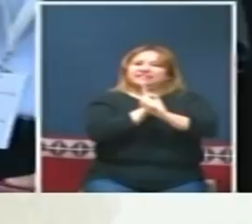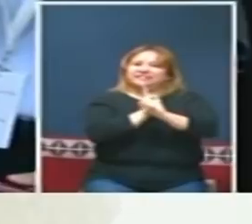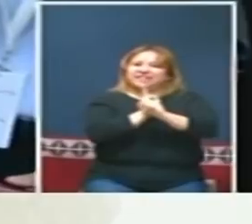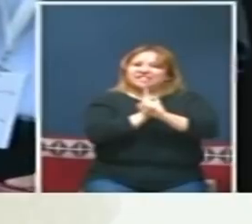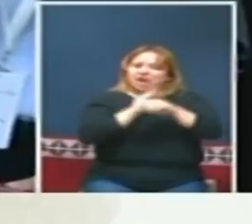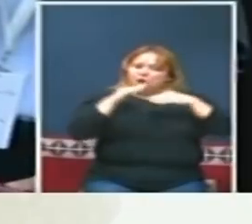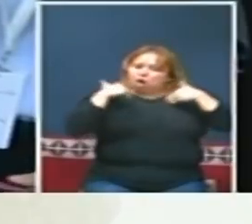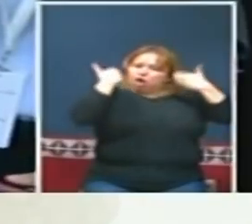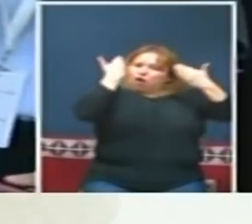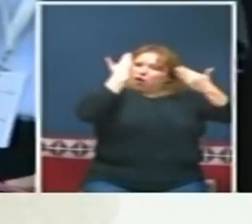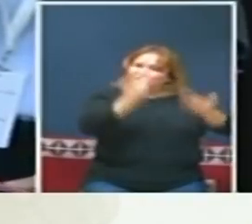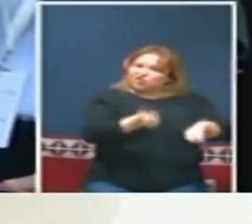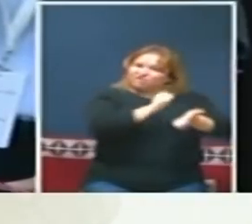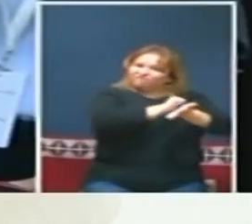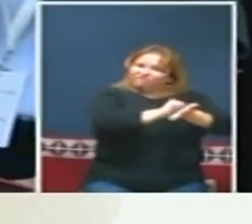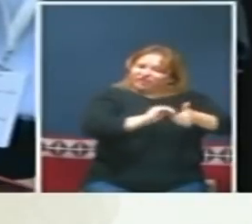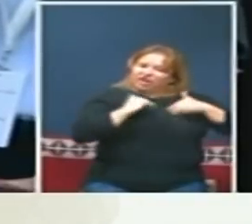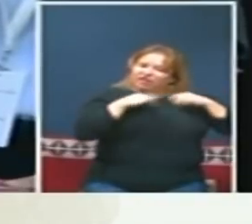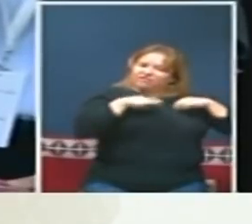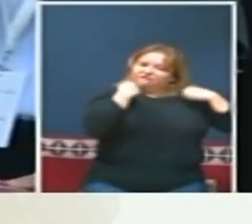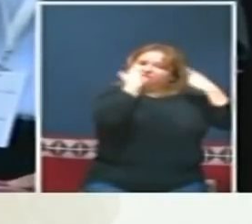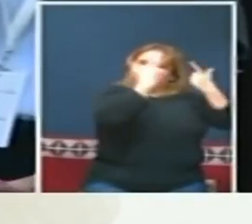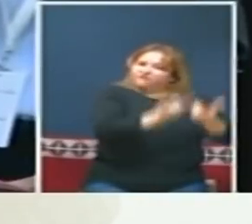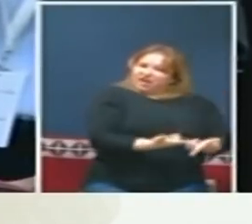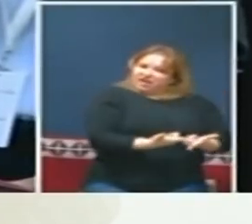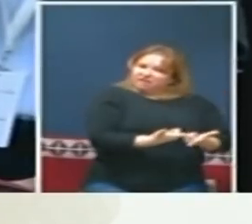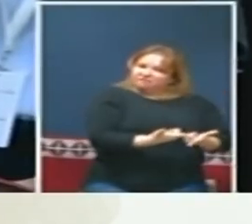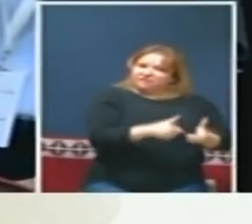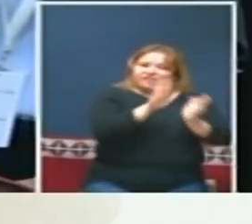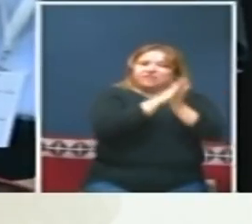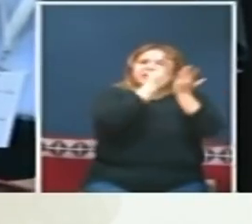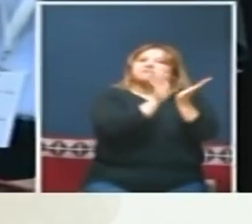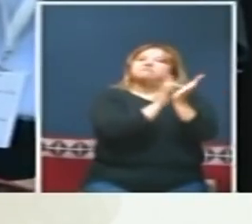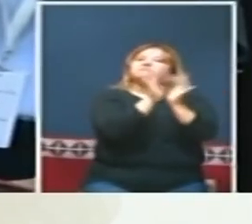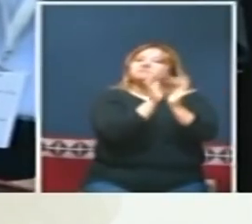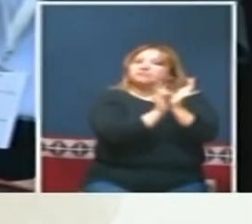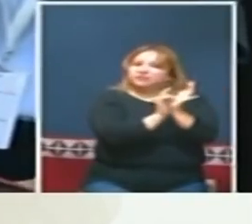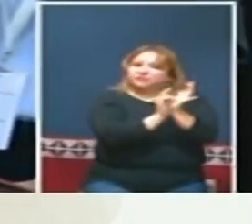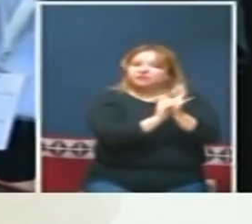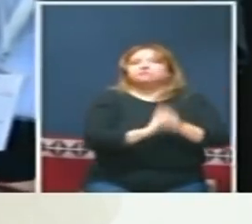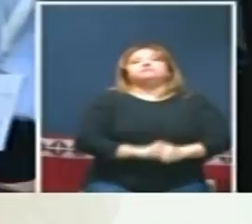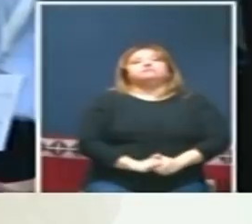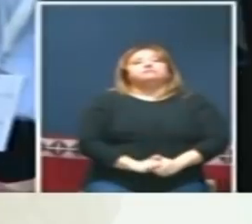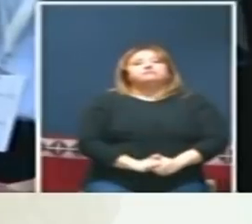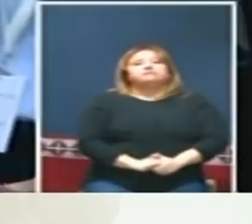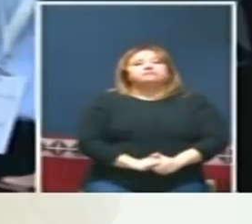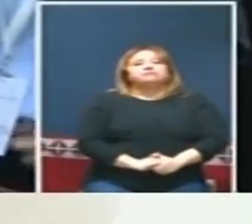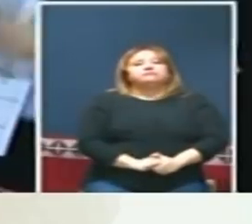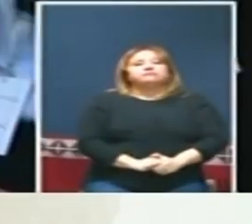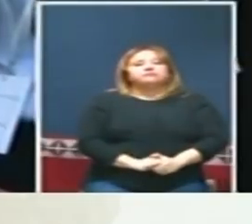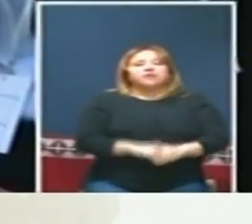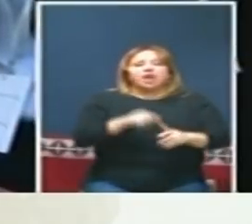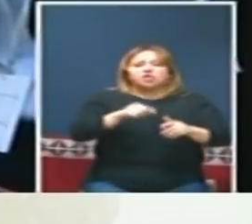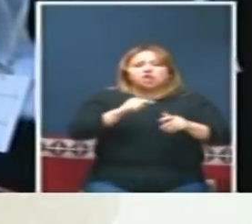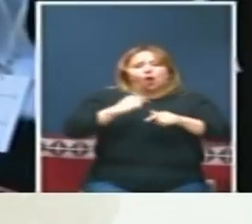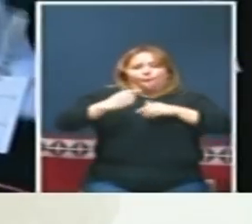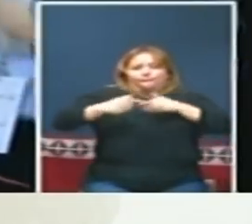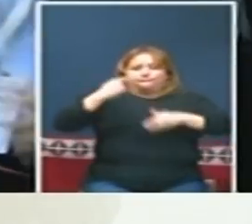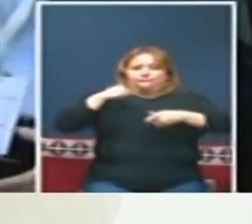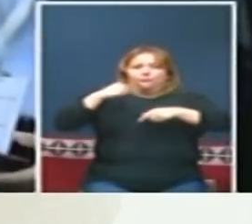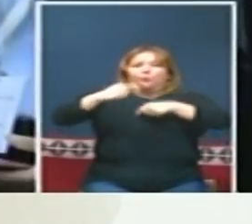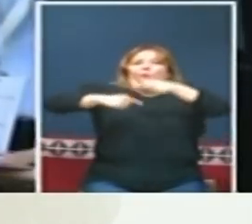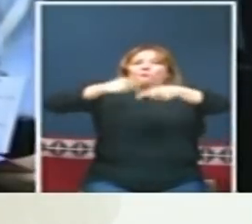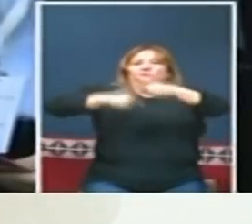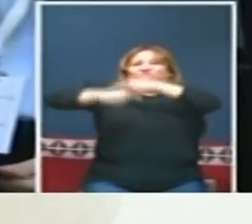santidad y una vida entregada por los valores del Evangelio. Bueno, y eso ya ha llevado un proceso, ¿no es